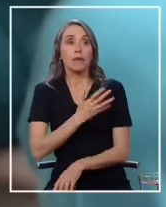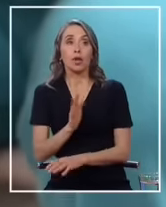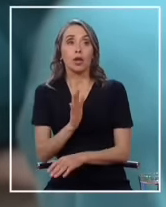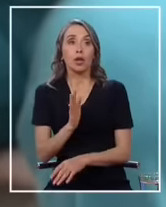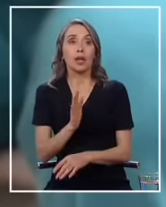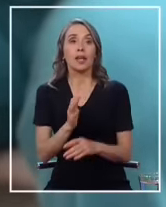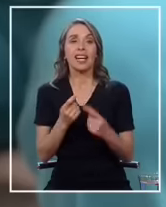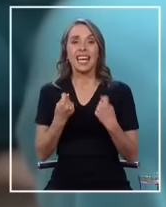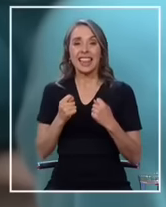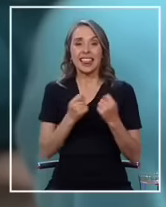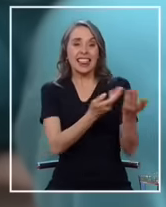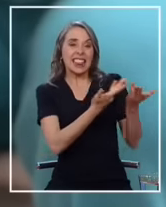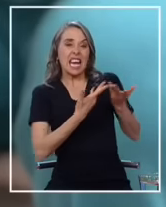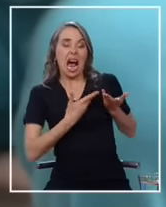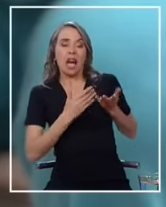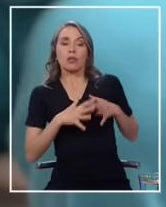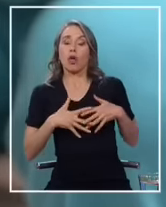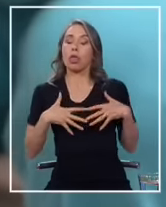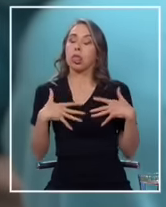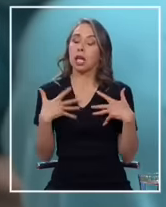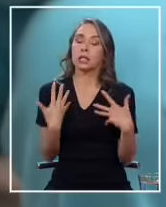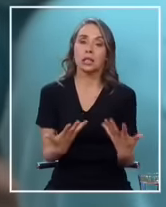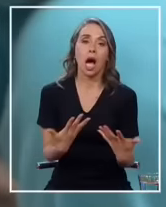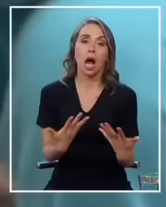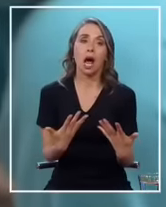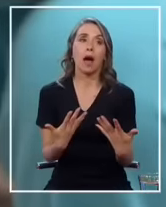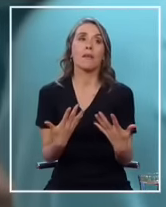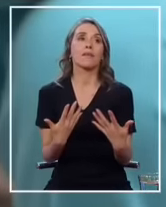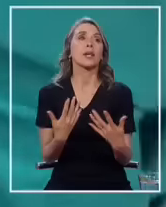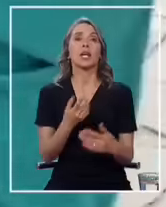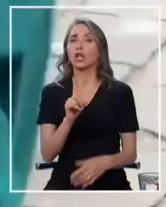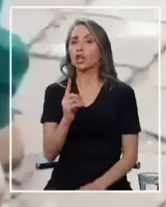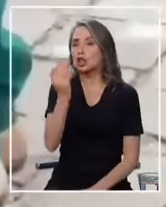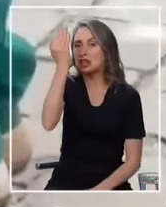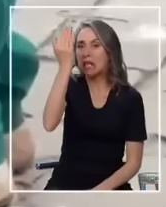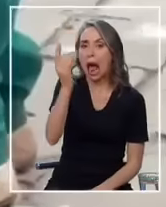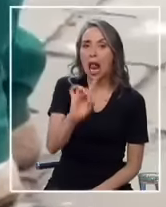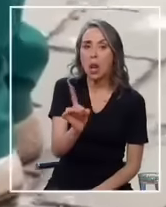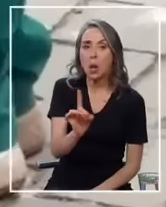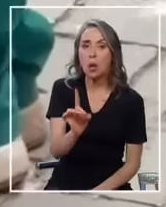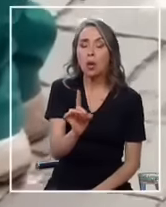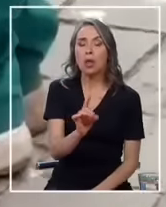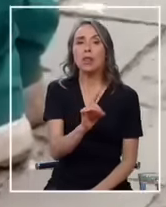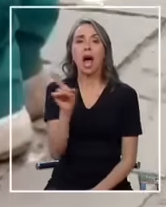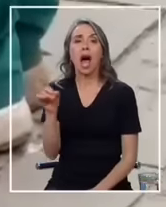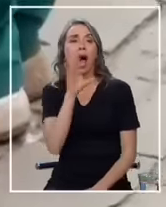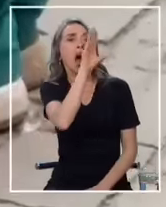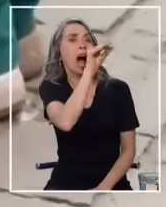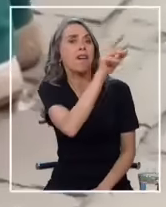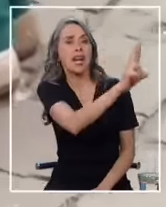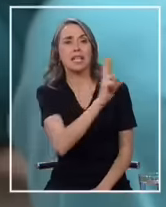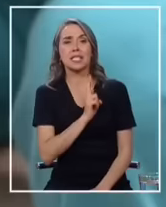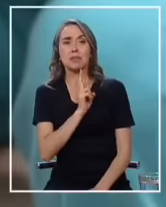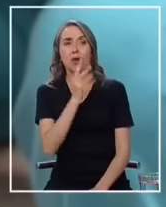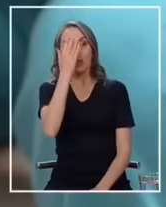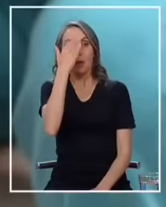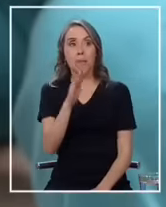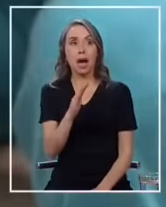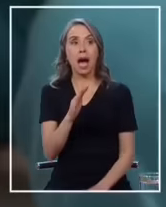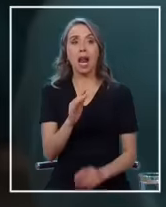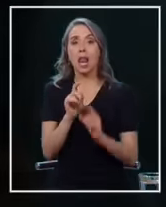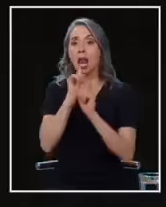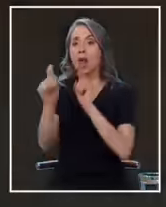de trato desagradable. De trato desagradable, no la saludaba, les contestaba mal,